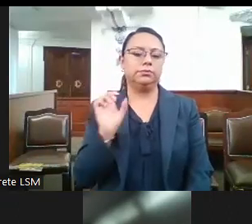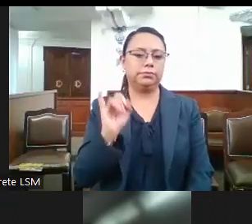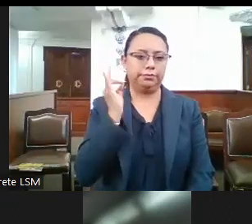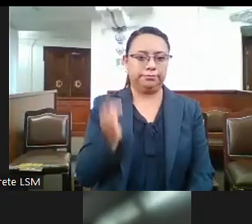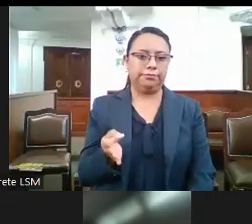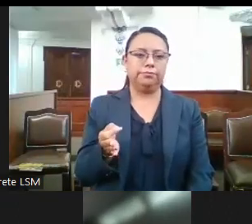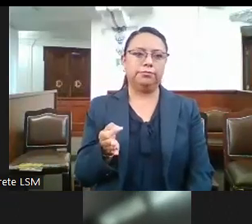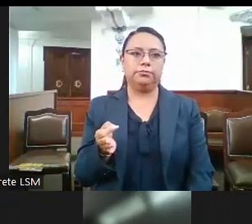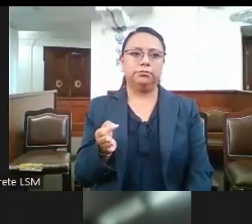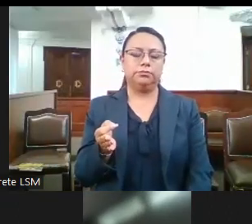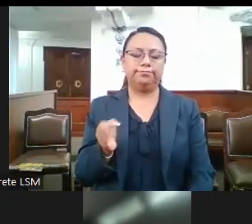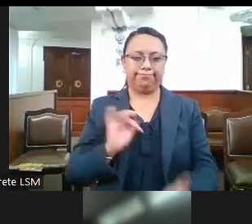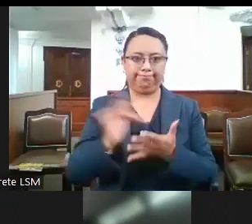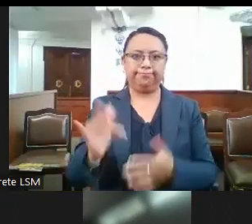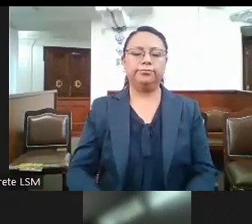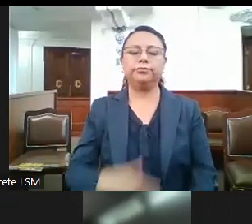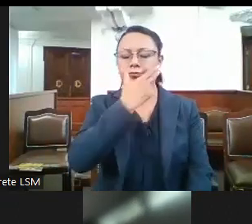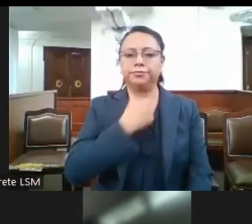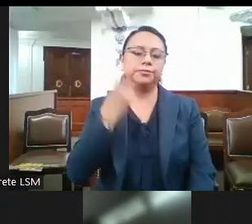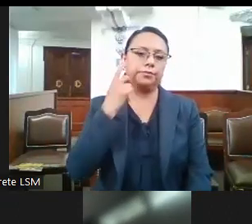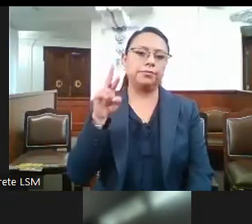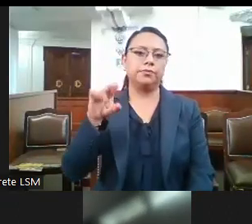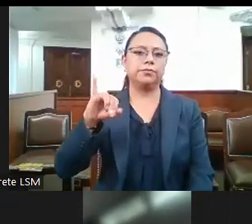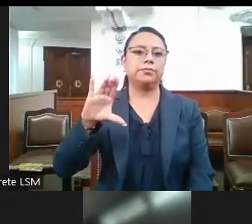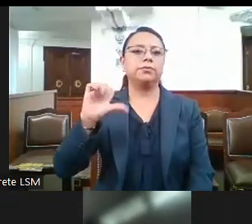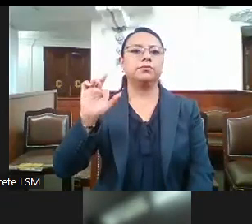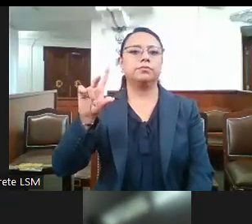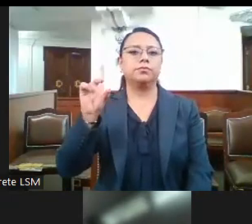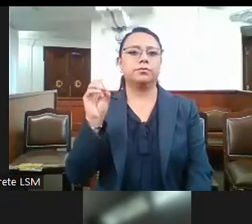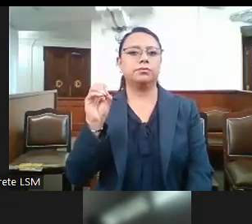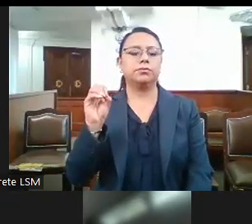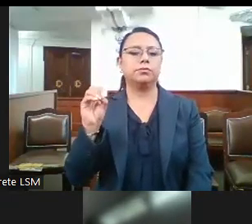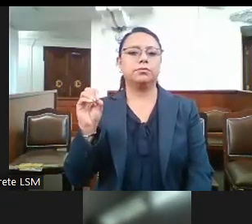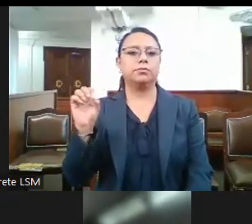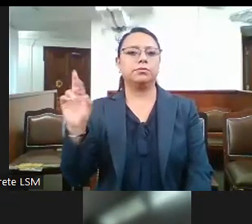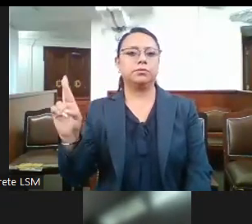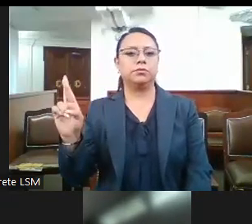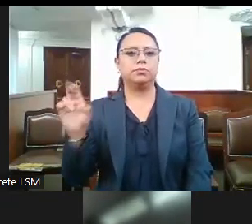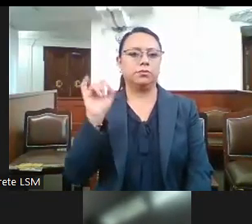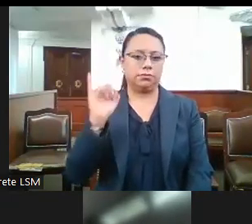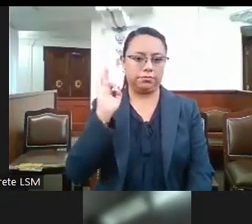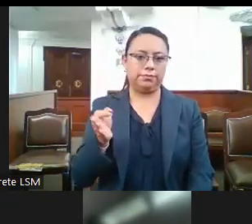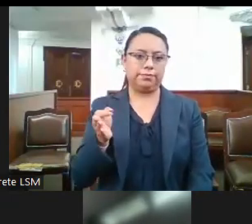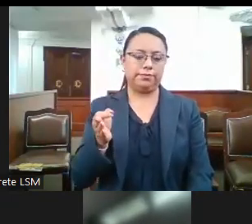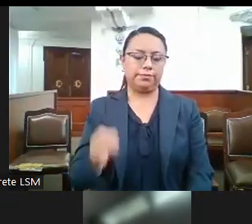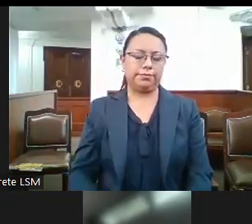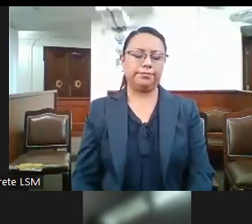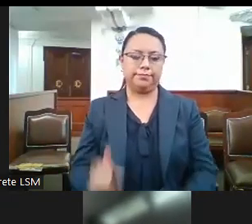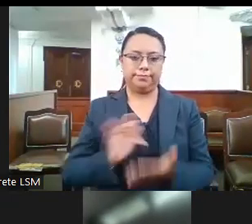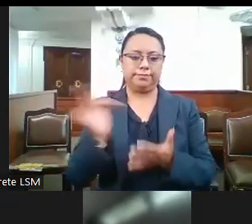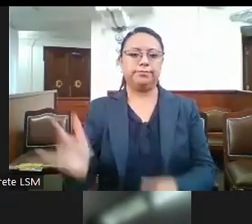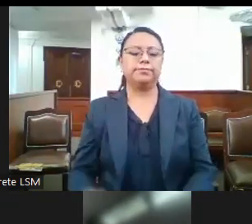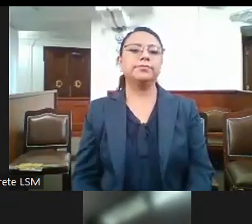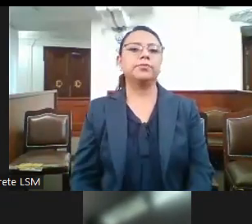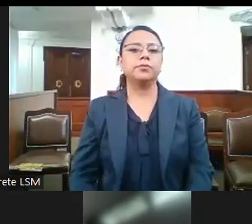favor. Gracias. Diputado Ricardo Rubio Torres. Rubio Torres en pro. Gracias.